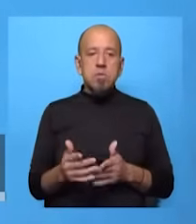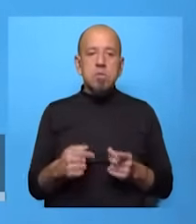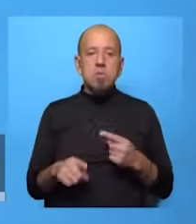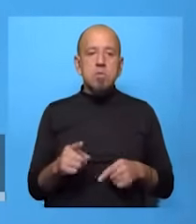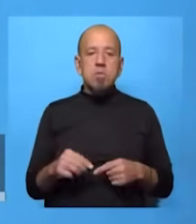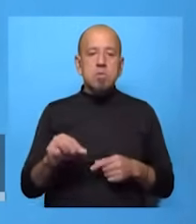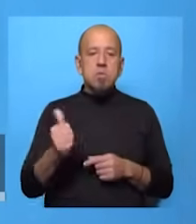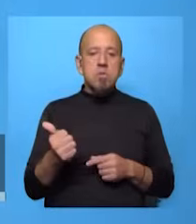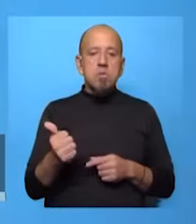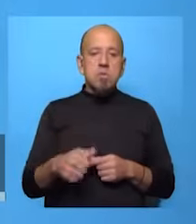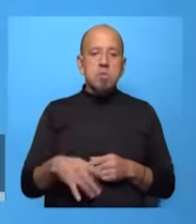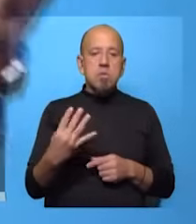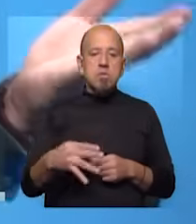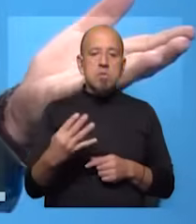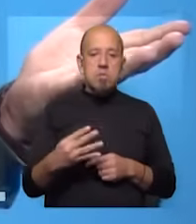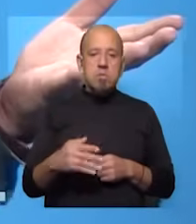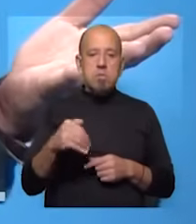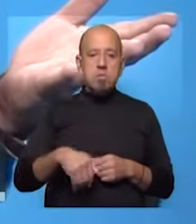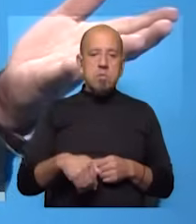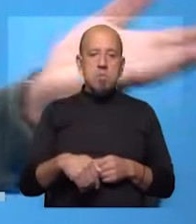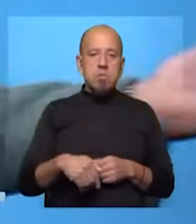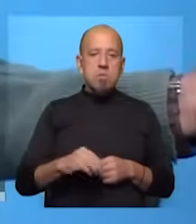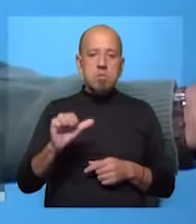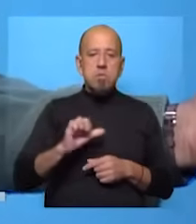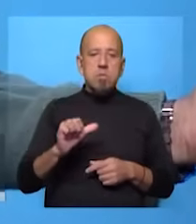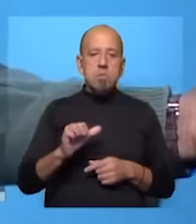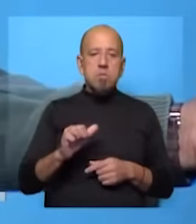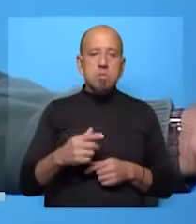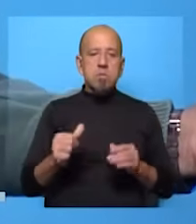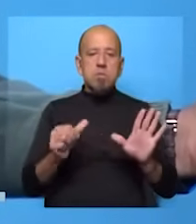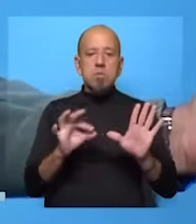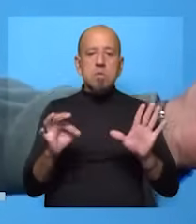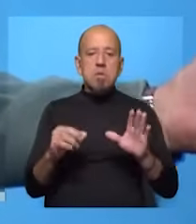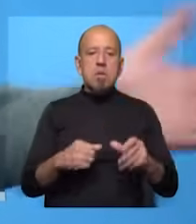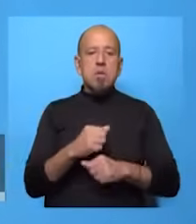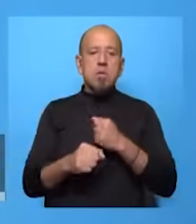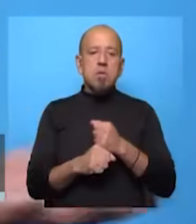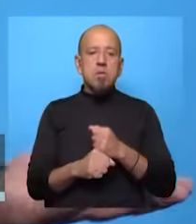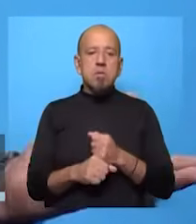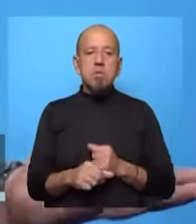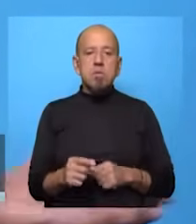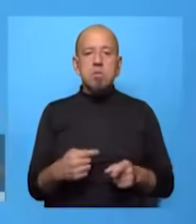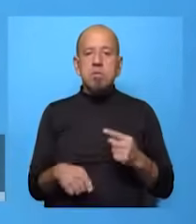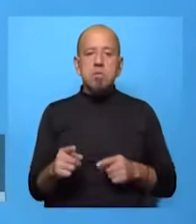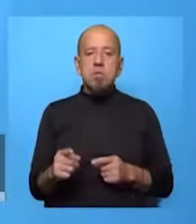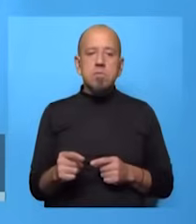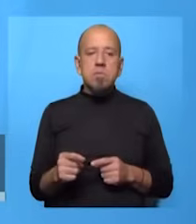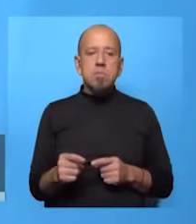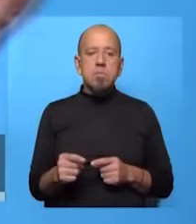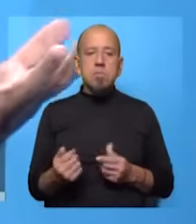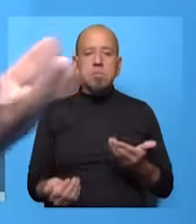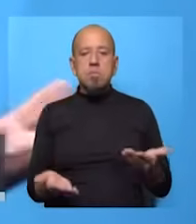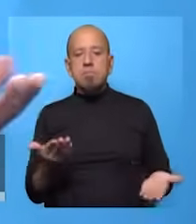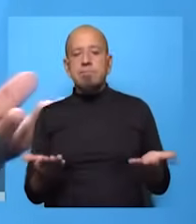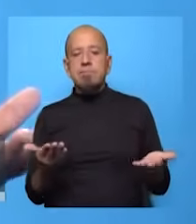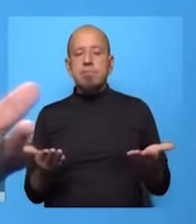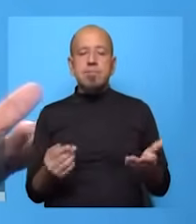para el país los 14 metos El problema es que le entregó el puerto a una empresa por 60 años entonces eh el balance Por